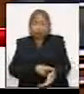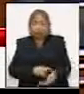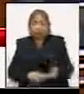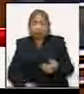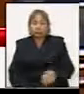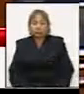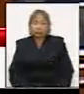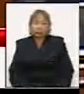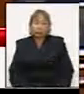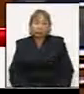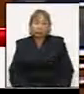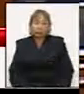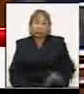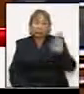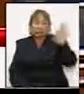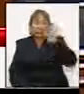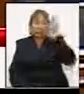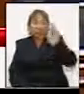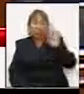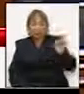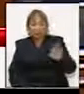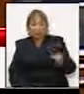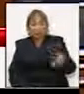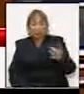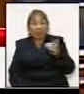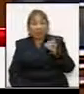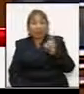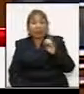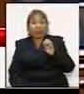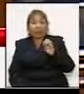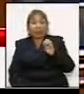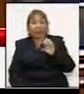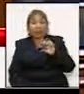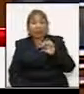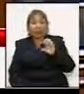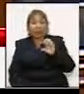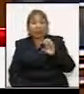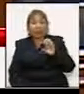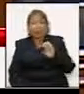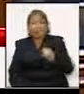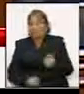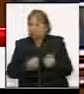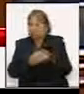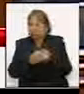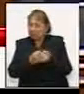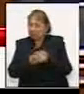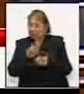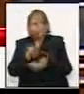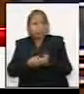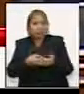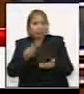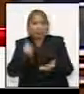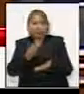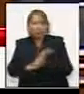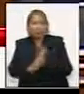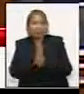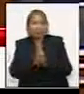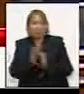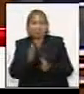y bueno, el dengue. Gente que por último iba a apoyar sin poder percibir un sueldo,